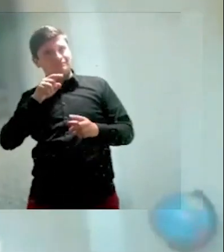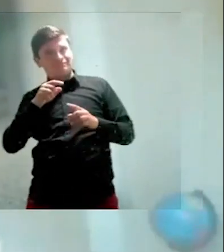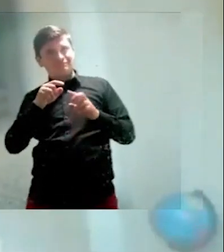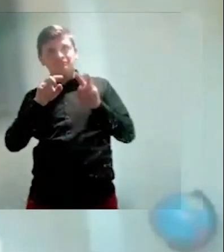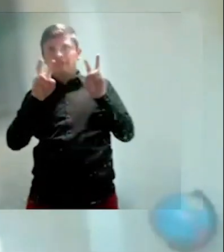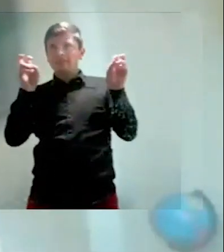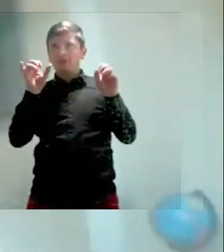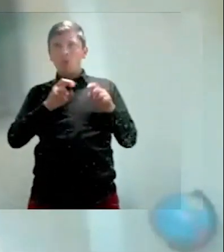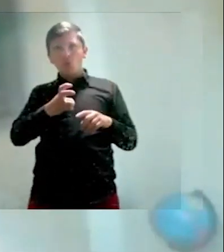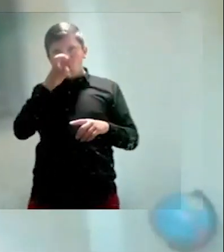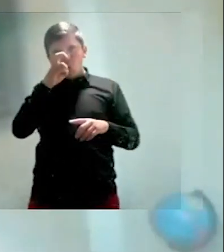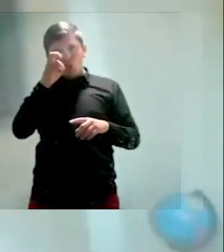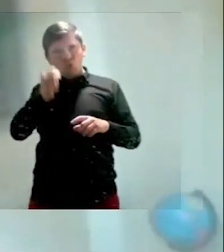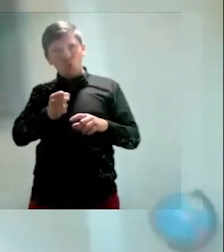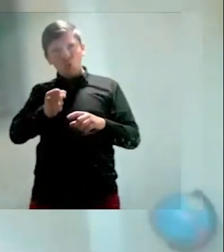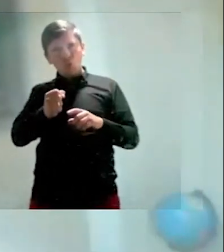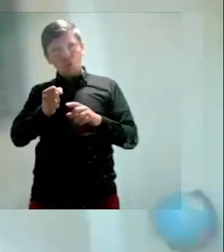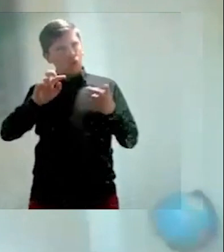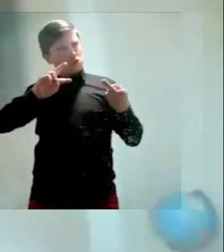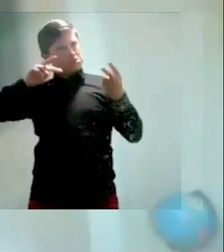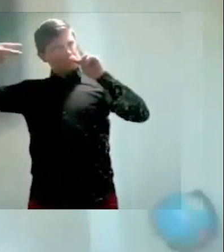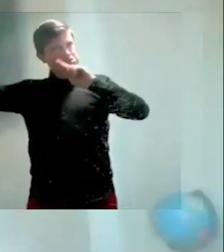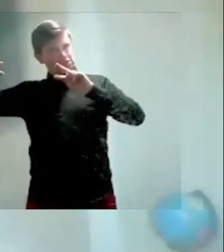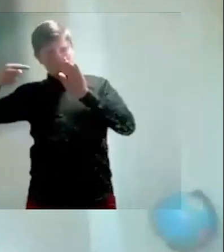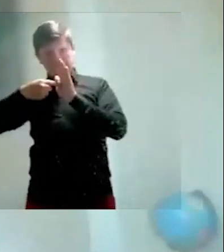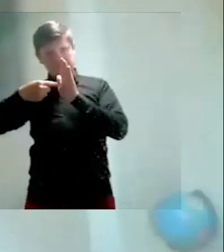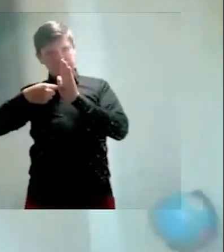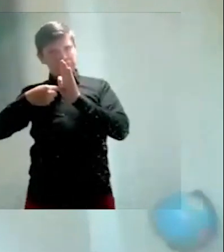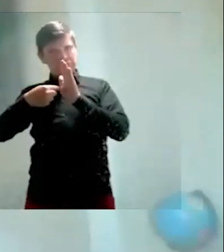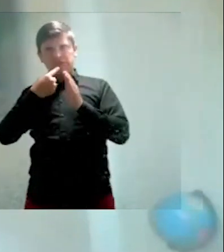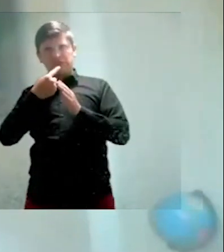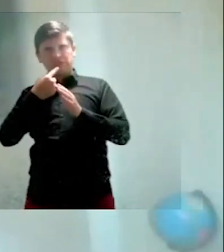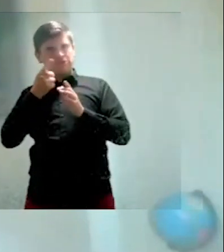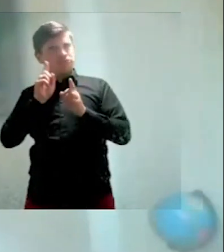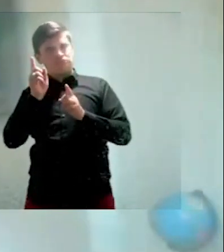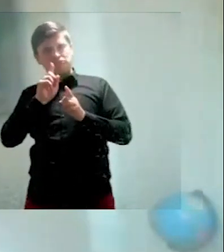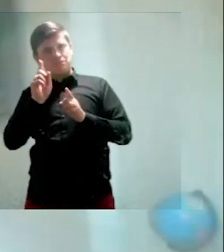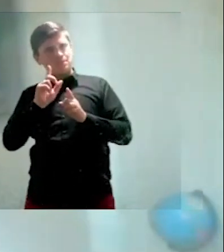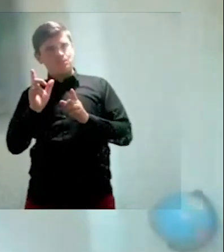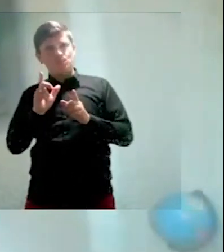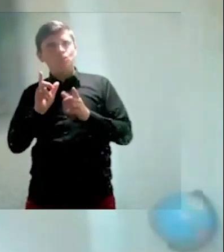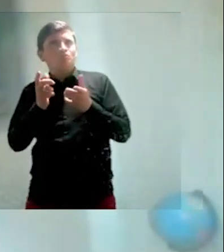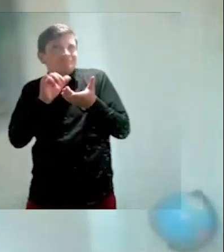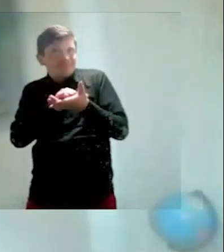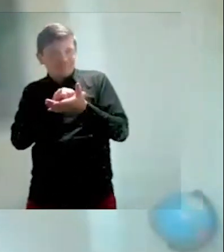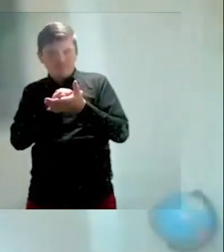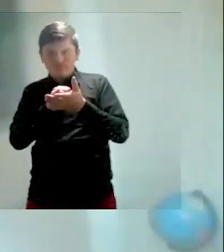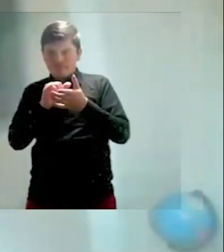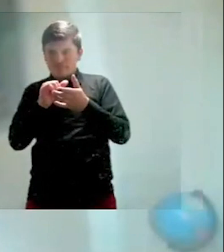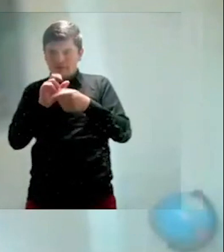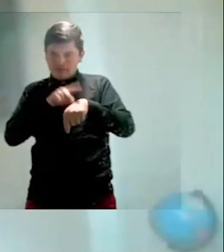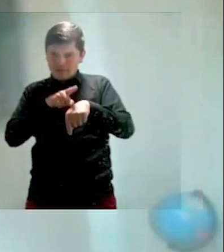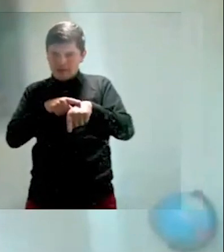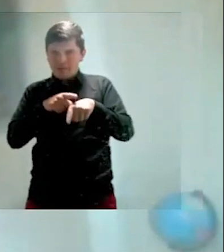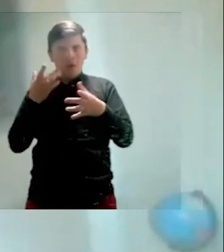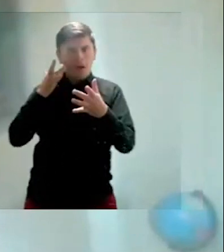mucho eco en las otras jurisdicciones y que han mantenido un término de